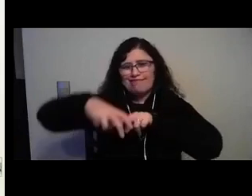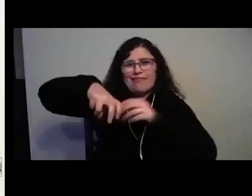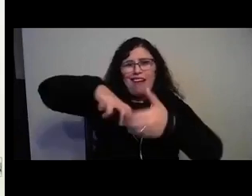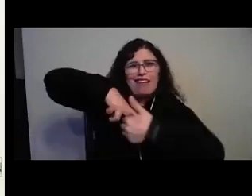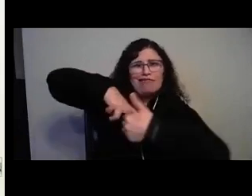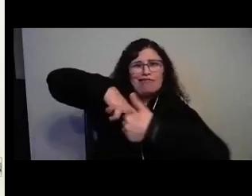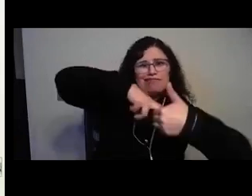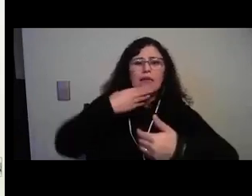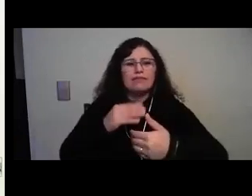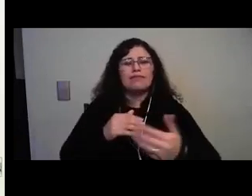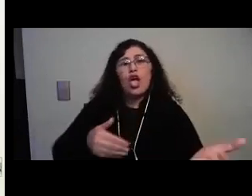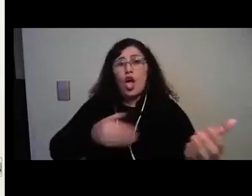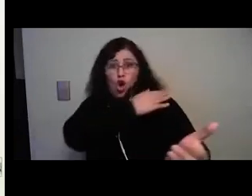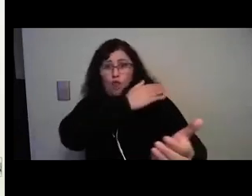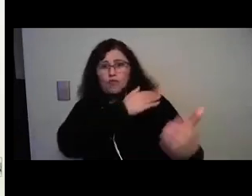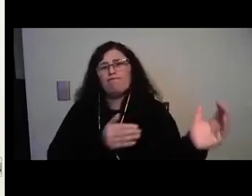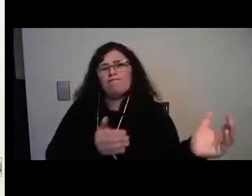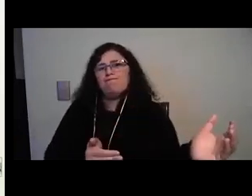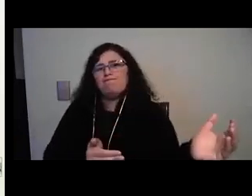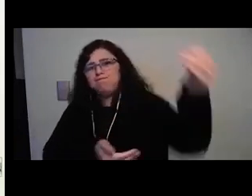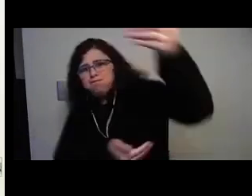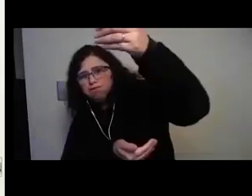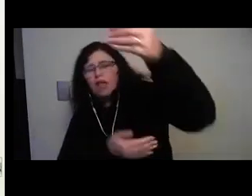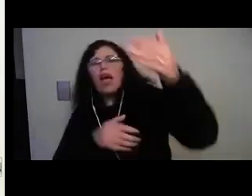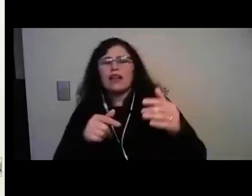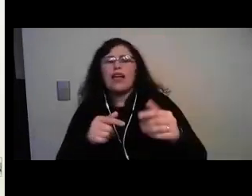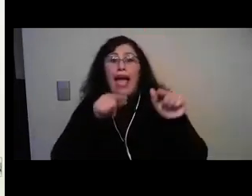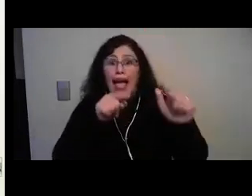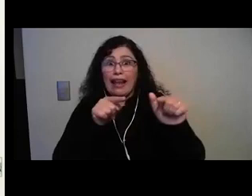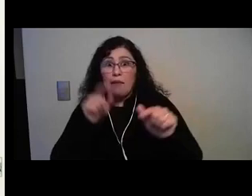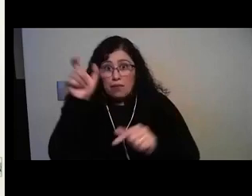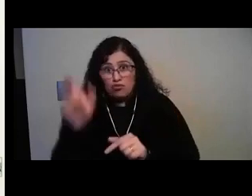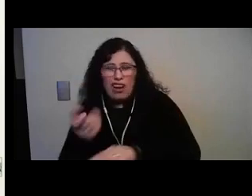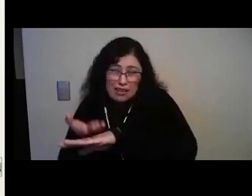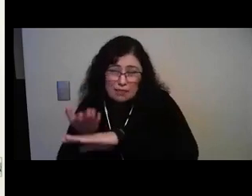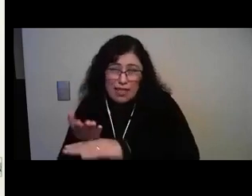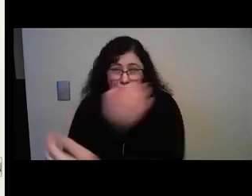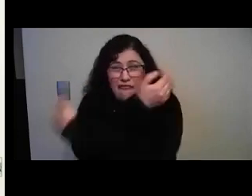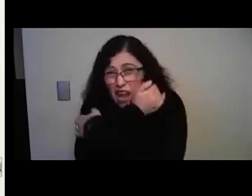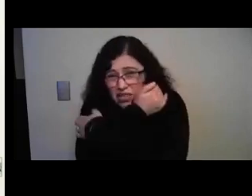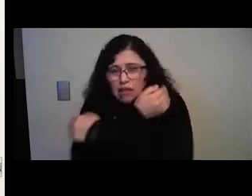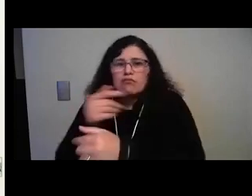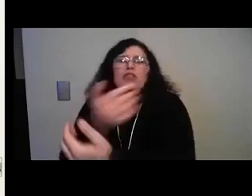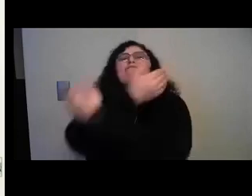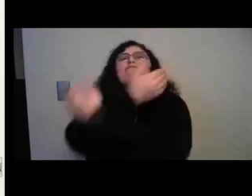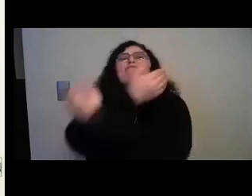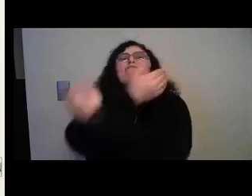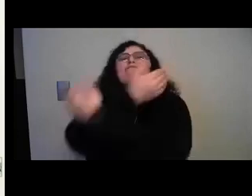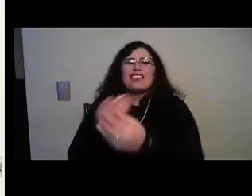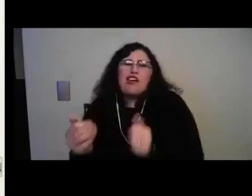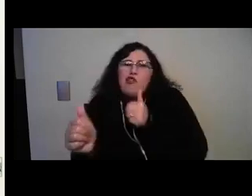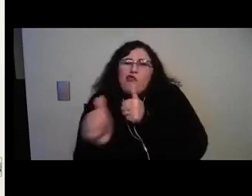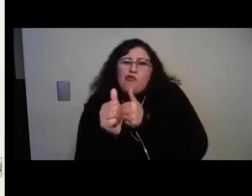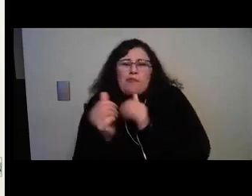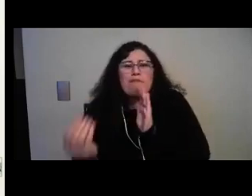el cuerpo, ¿ya? Usted le pide al paciente que lo abrace, por ejemplo, si es posible, y eso va a hacer que los cuerpos se acerquen mucho más